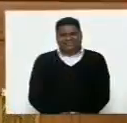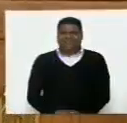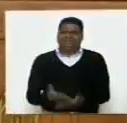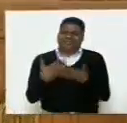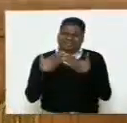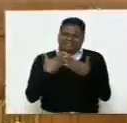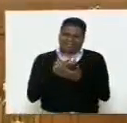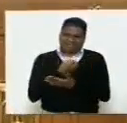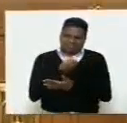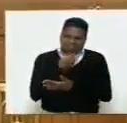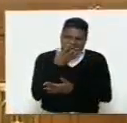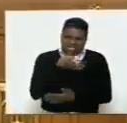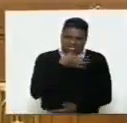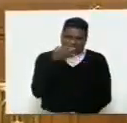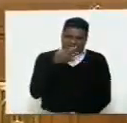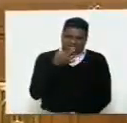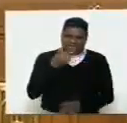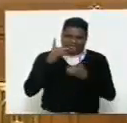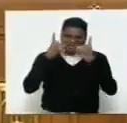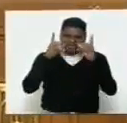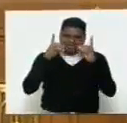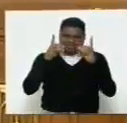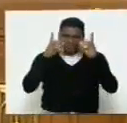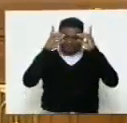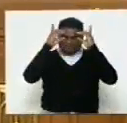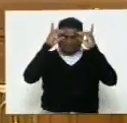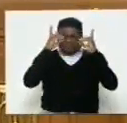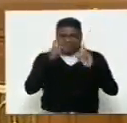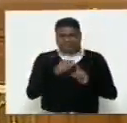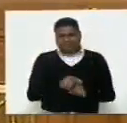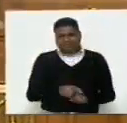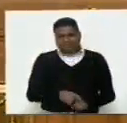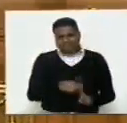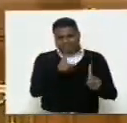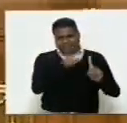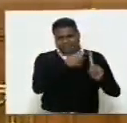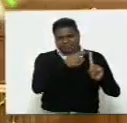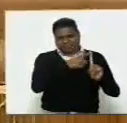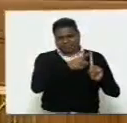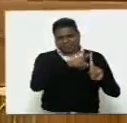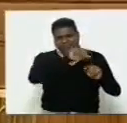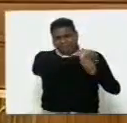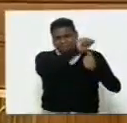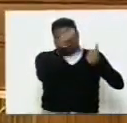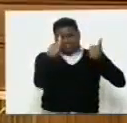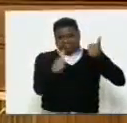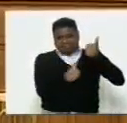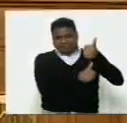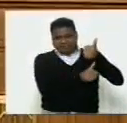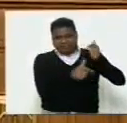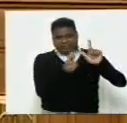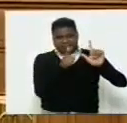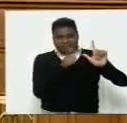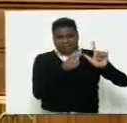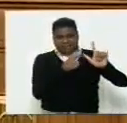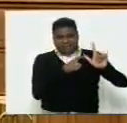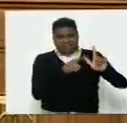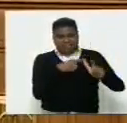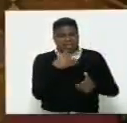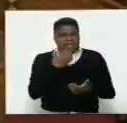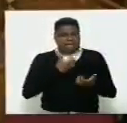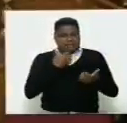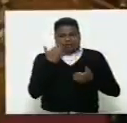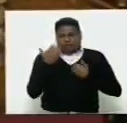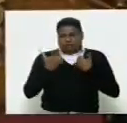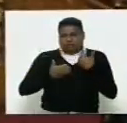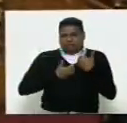presidenta de la Asamblea Nacional Constituyente, vicepresidenta, vicepresidente. De verdad que es emocionante.